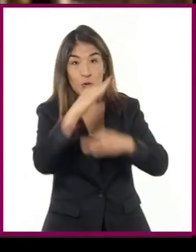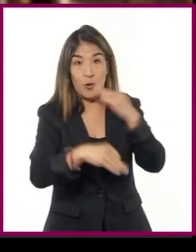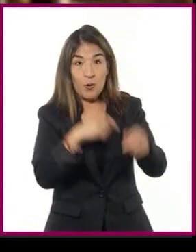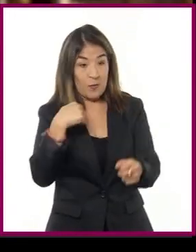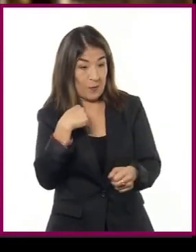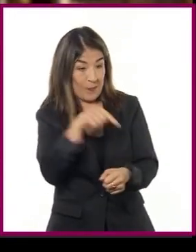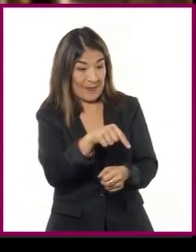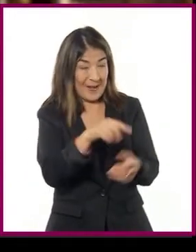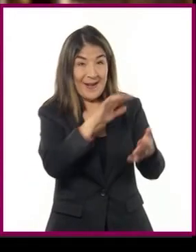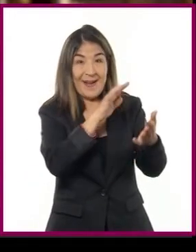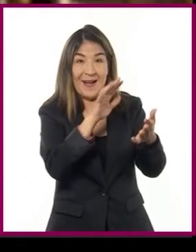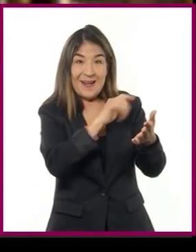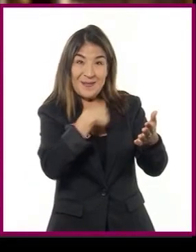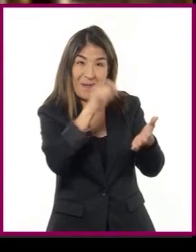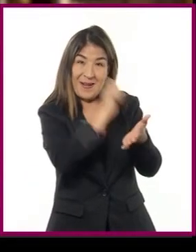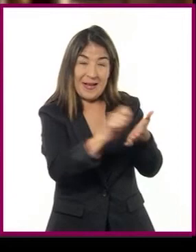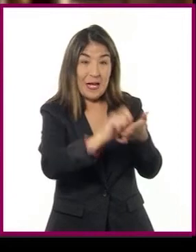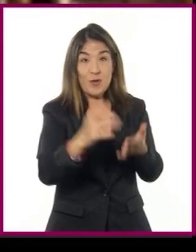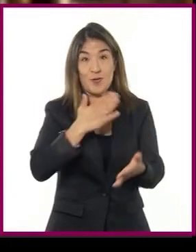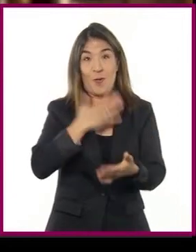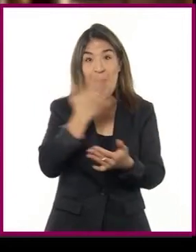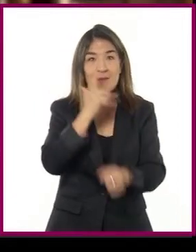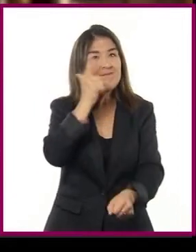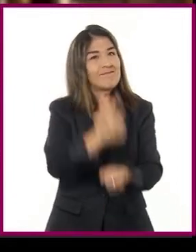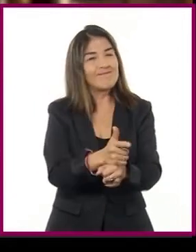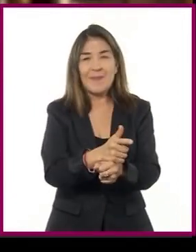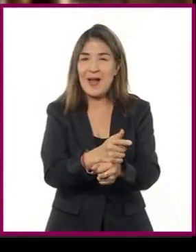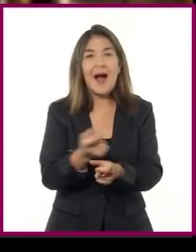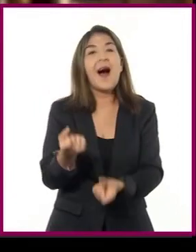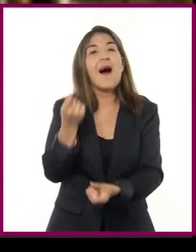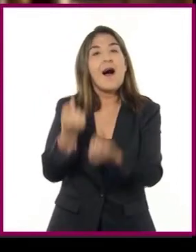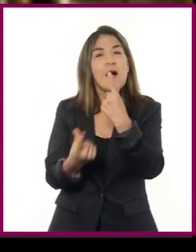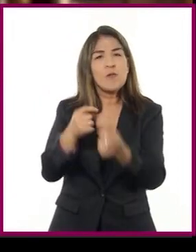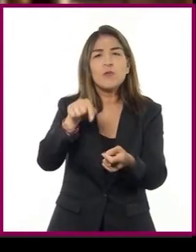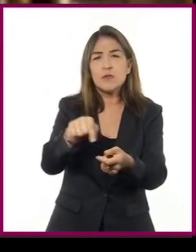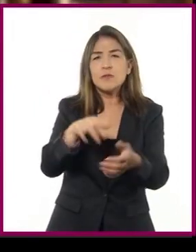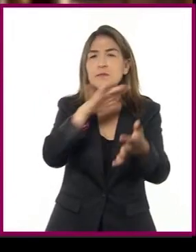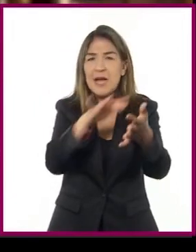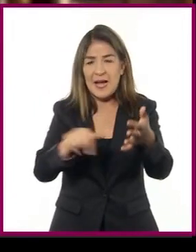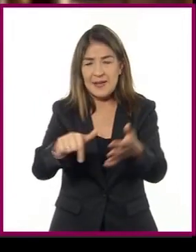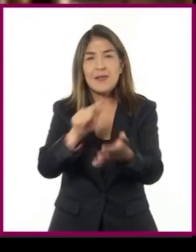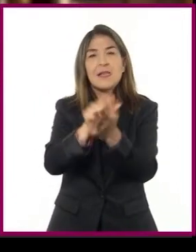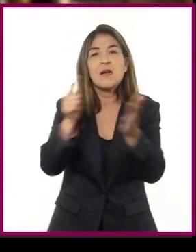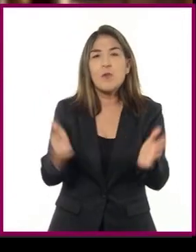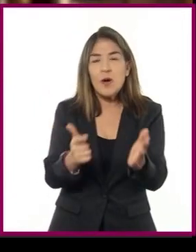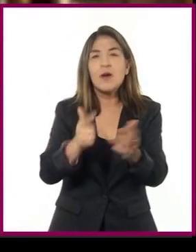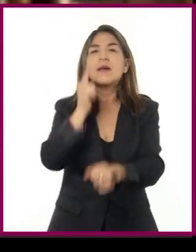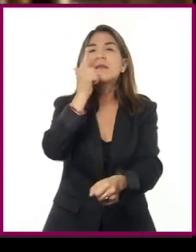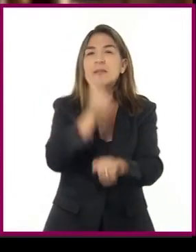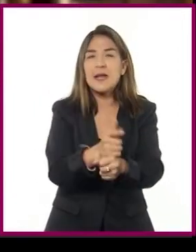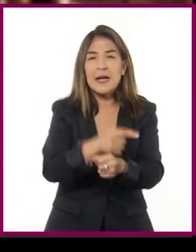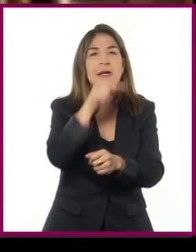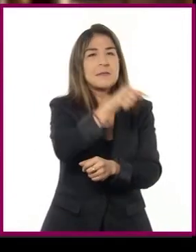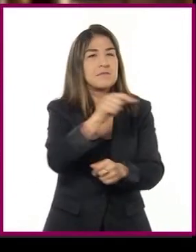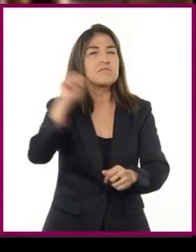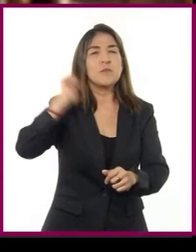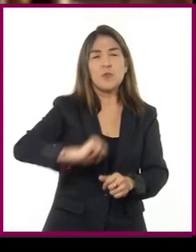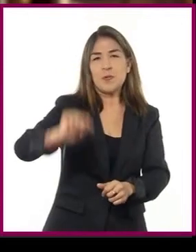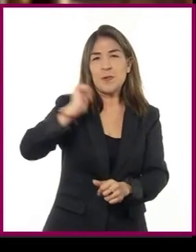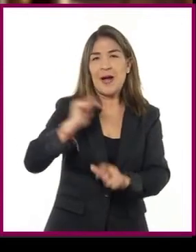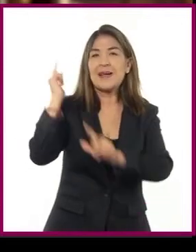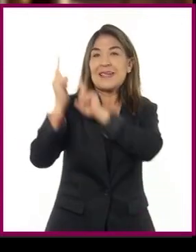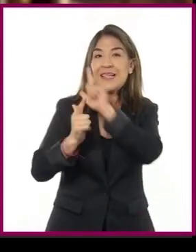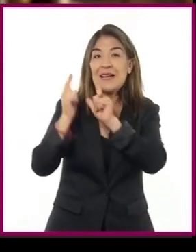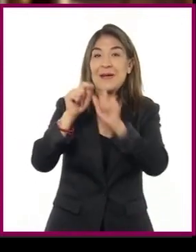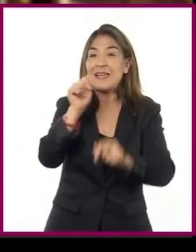descubrí yo. Algunos contenidos del libro son descubrimientos de los griegos anteriores